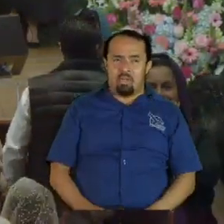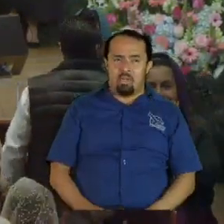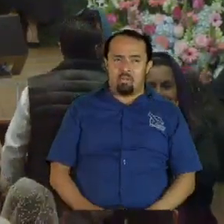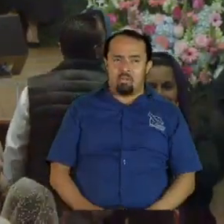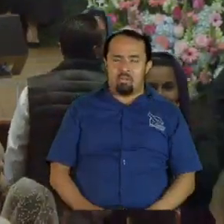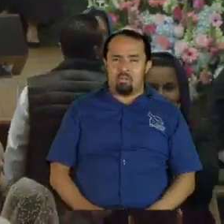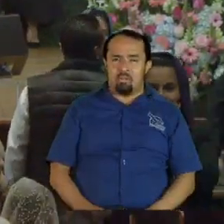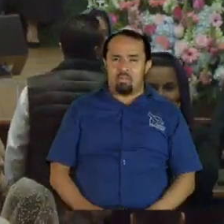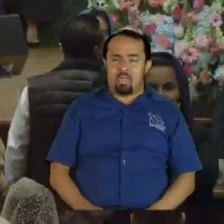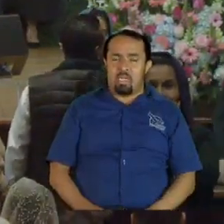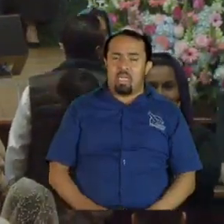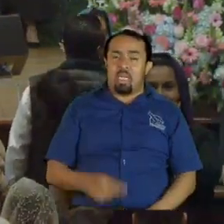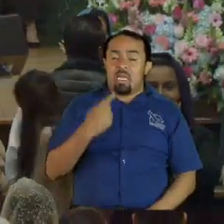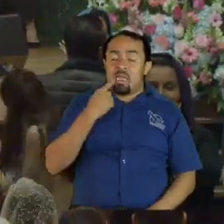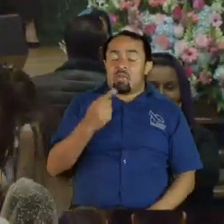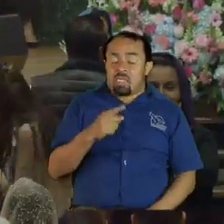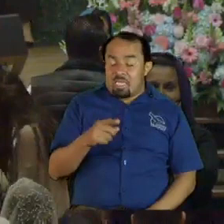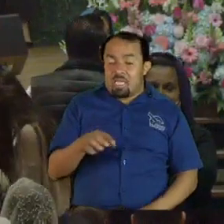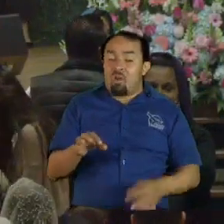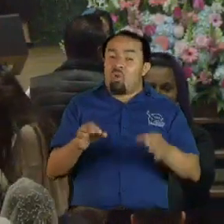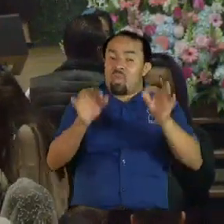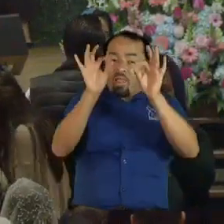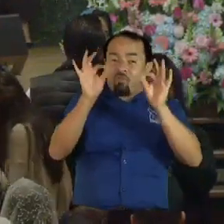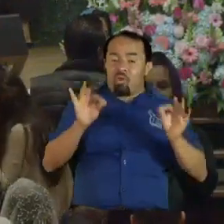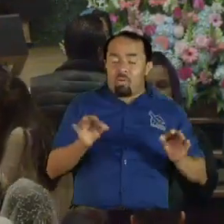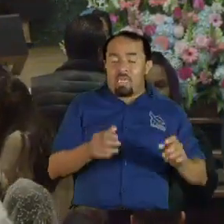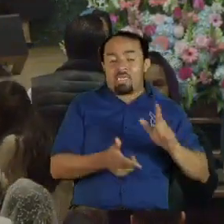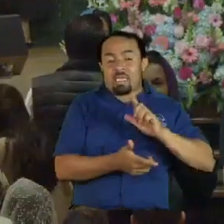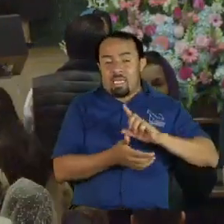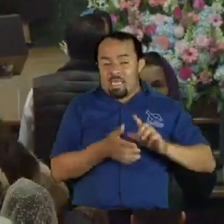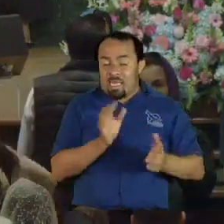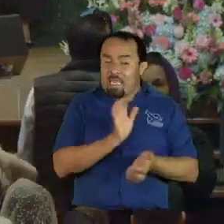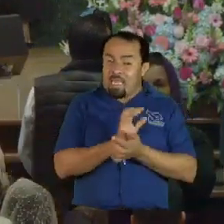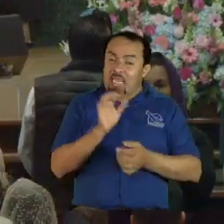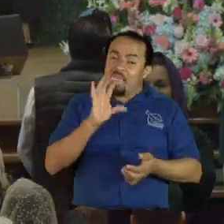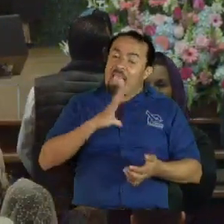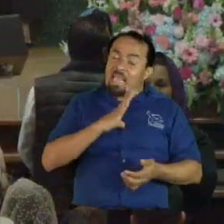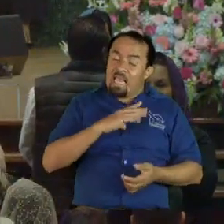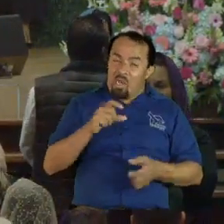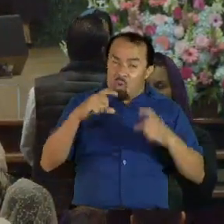y aplacarle el miedo a muchos hermanos.